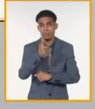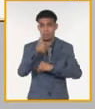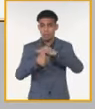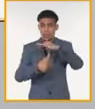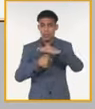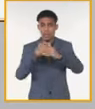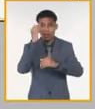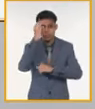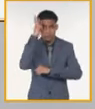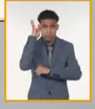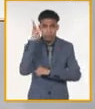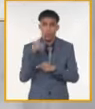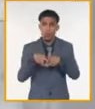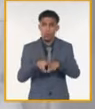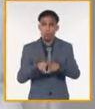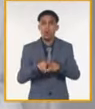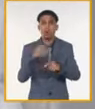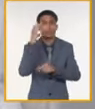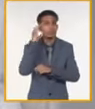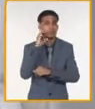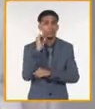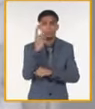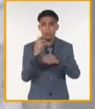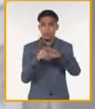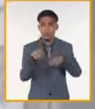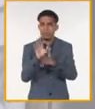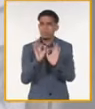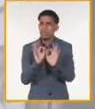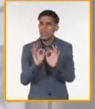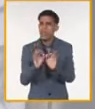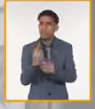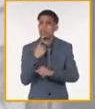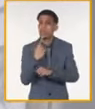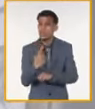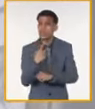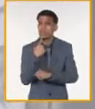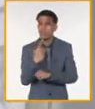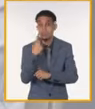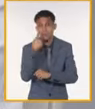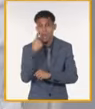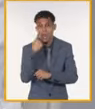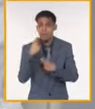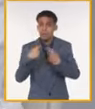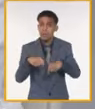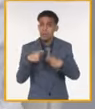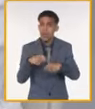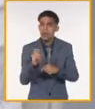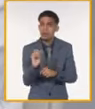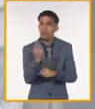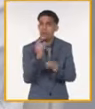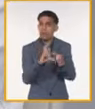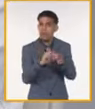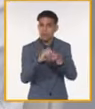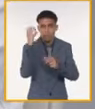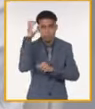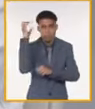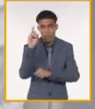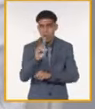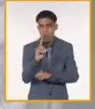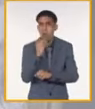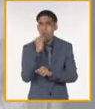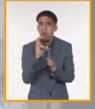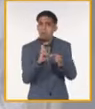Díaz canel y el Primer Ministro constantemente nos están señalando la necesidad de crear no solo que sean mi primes sino hacer hincapié en las